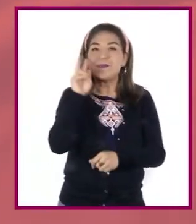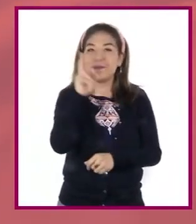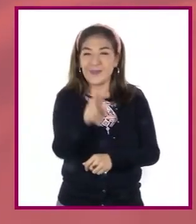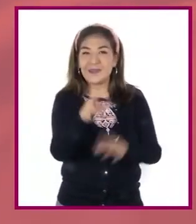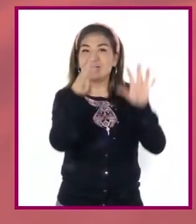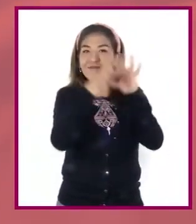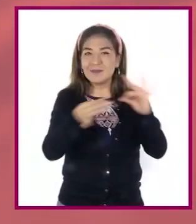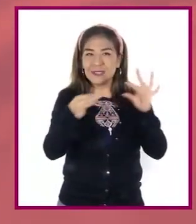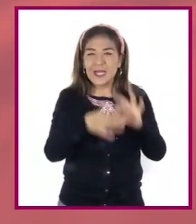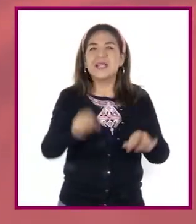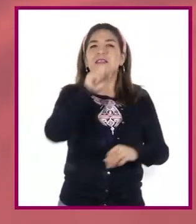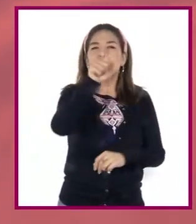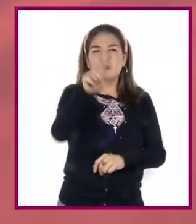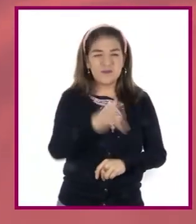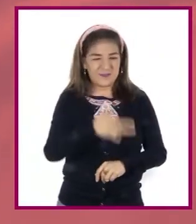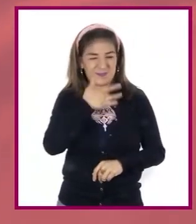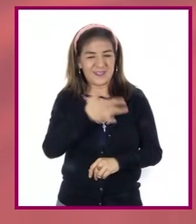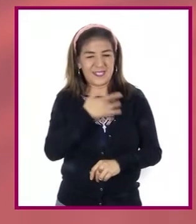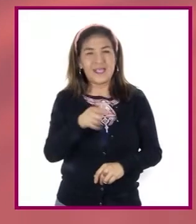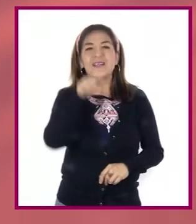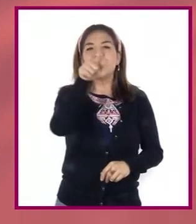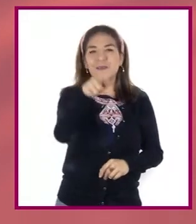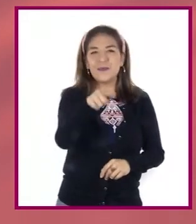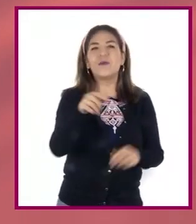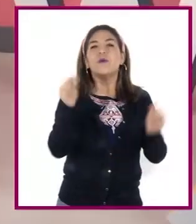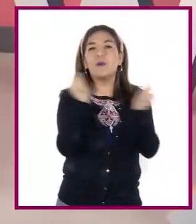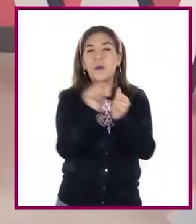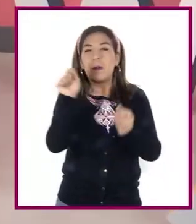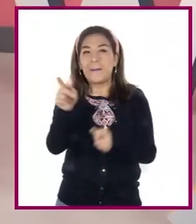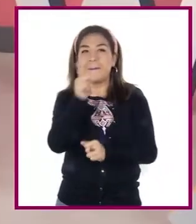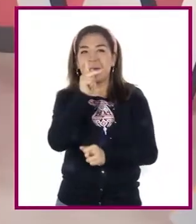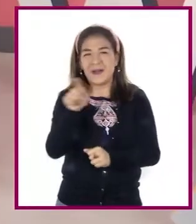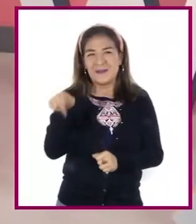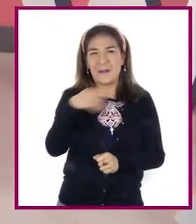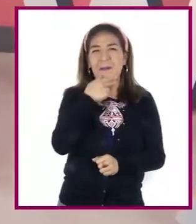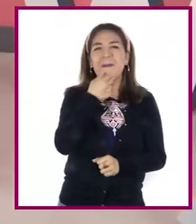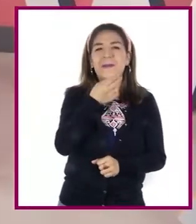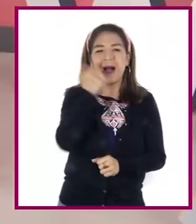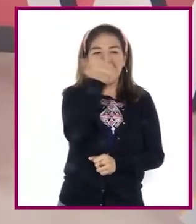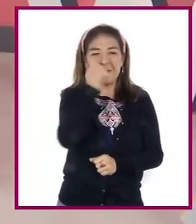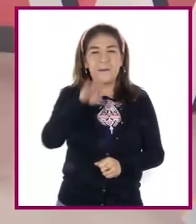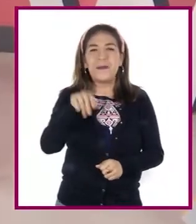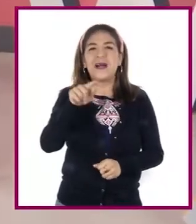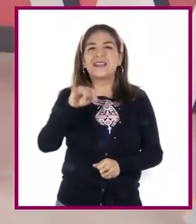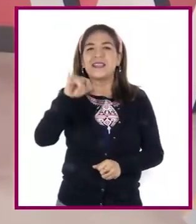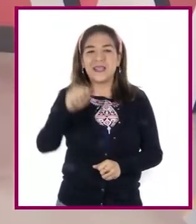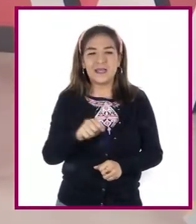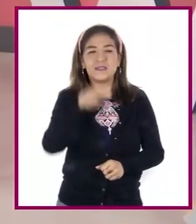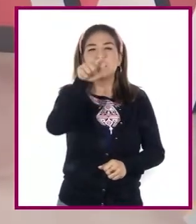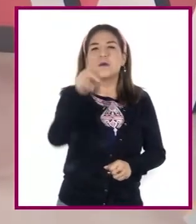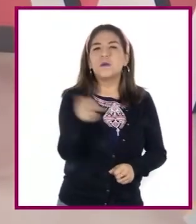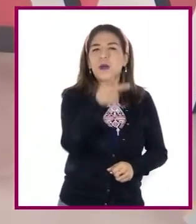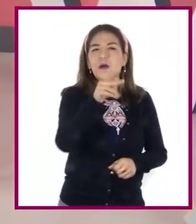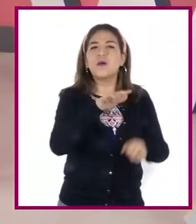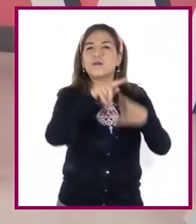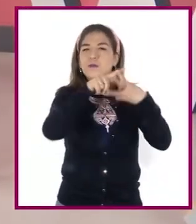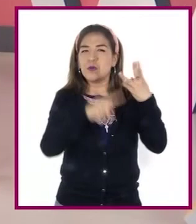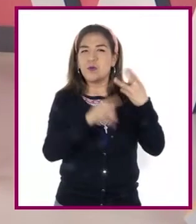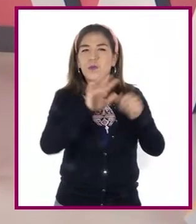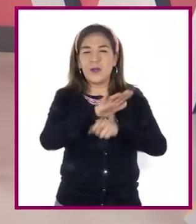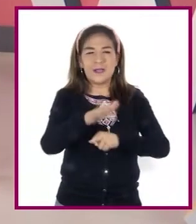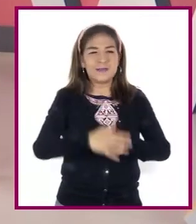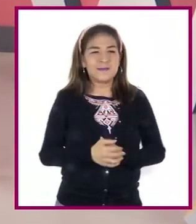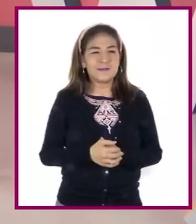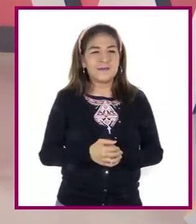escuchar, sino de sentir y evocar con las palabras de Matías. Las 3 preguntas son: